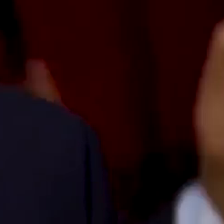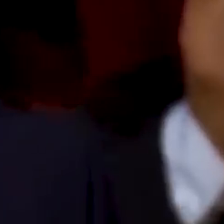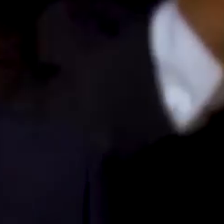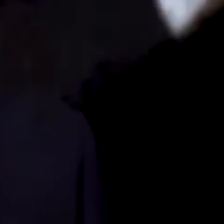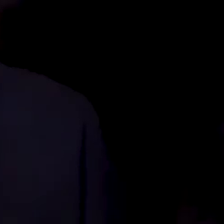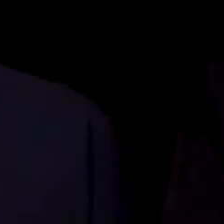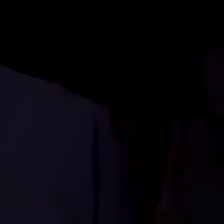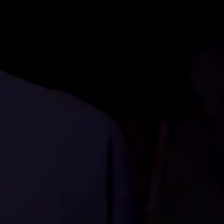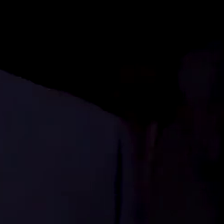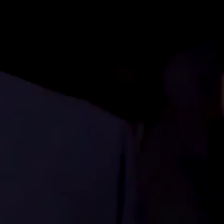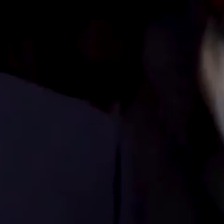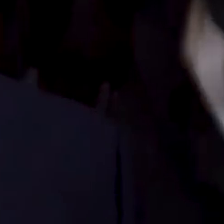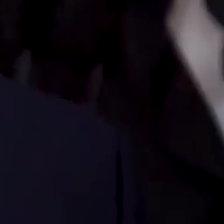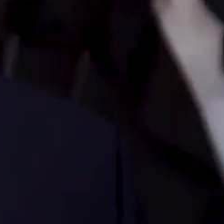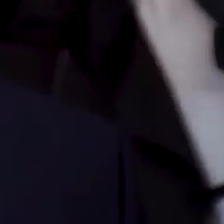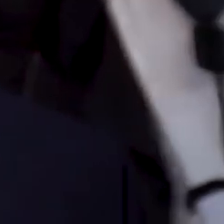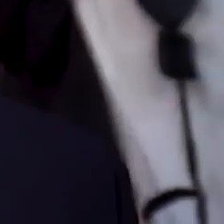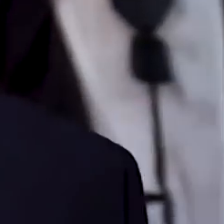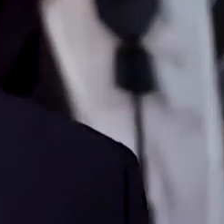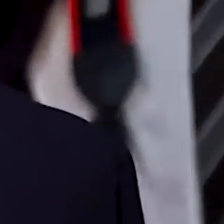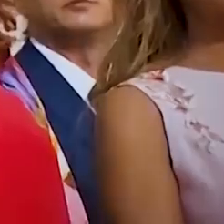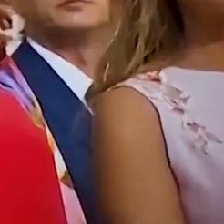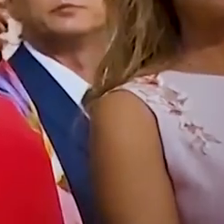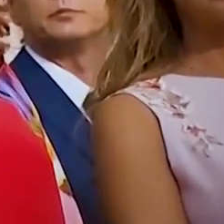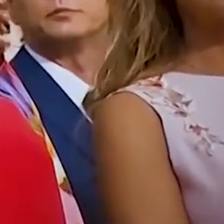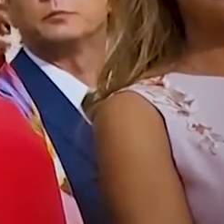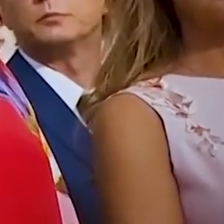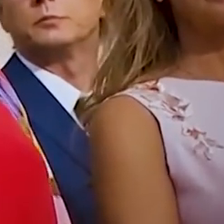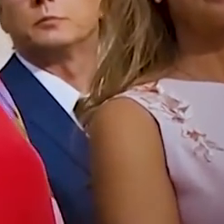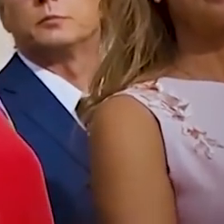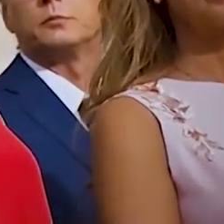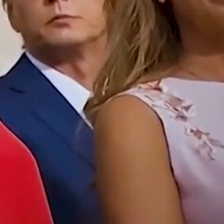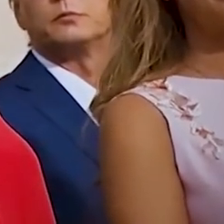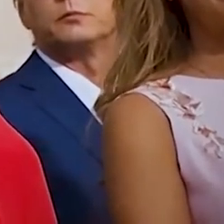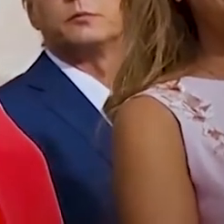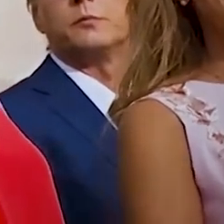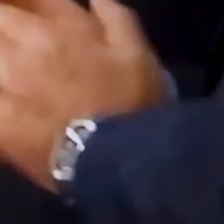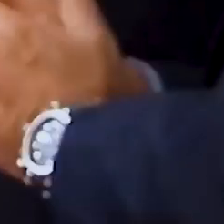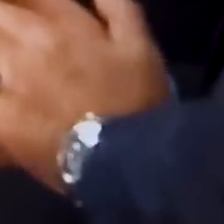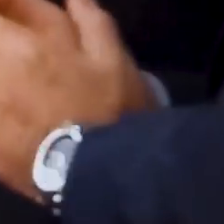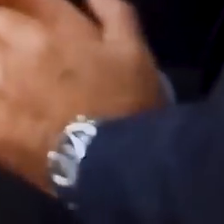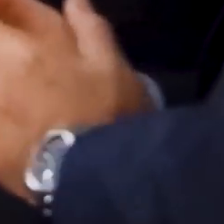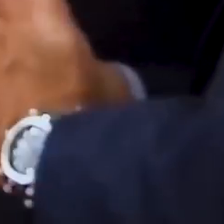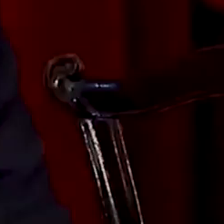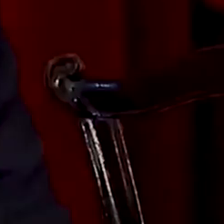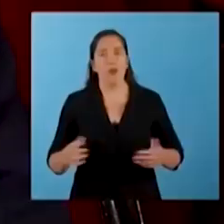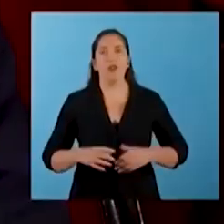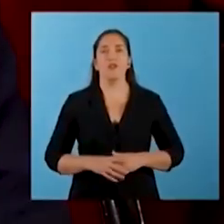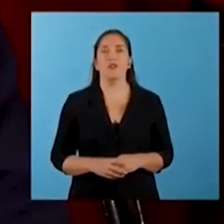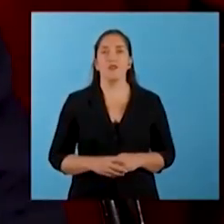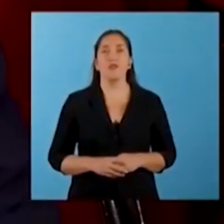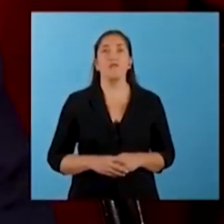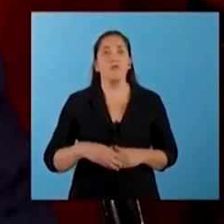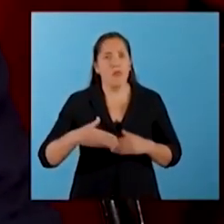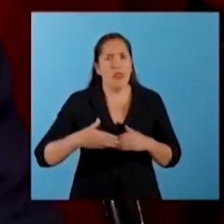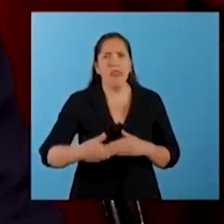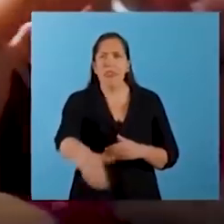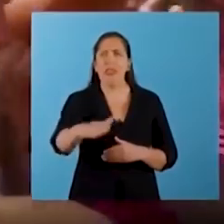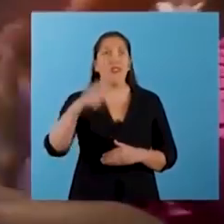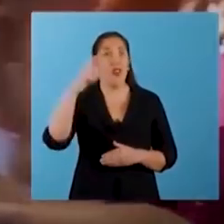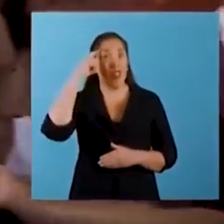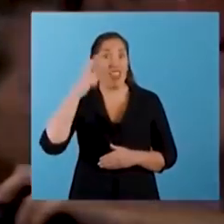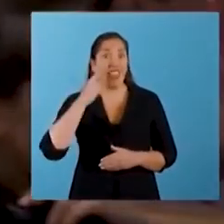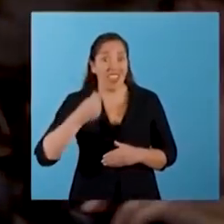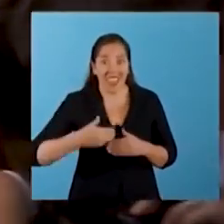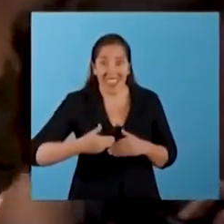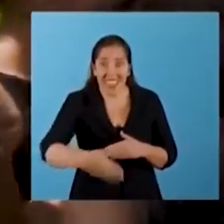propuesta para legalizar el aborto voluntario que se produjo durante un discurso en la apertura de la sesión del Congreso. Dentro de los próximos 10